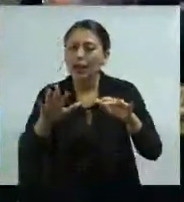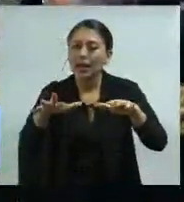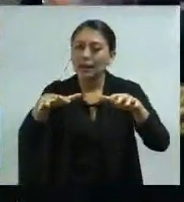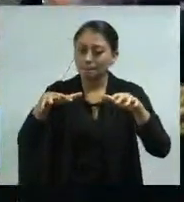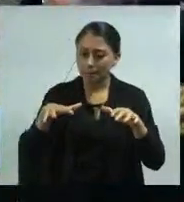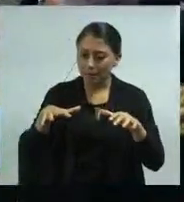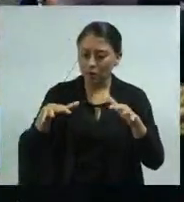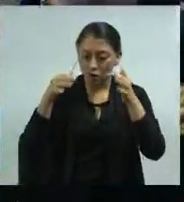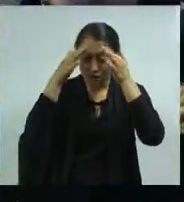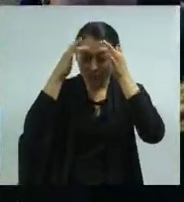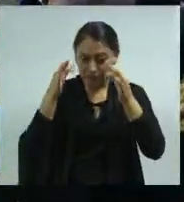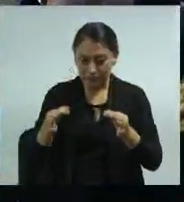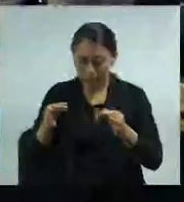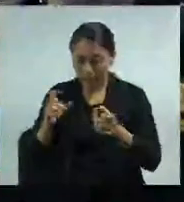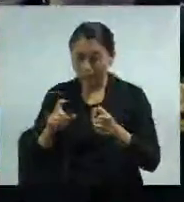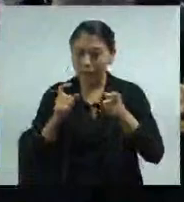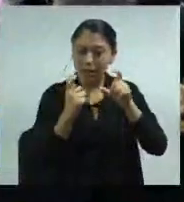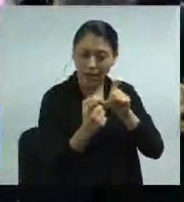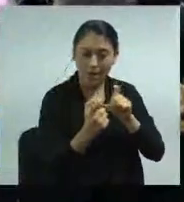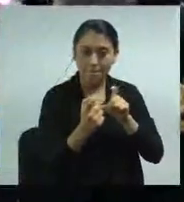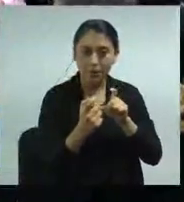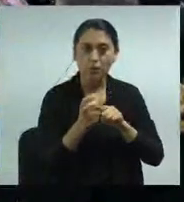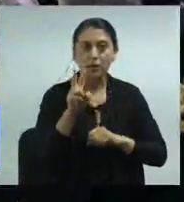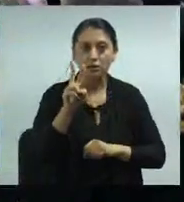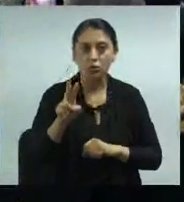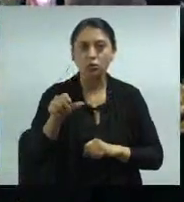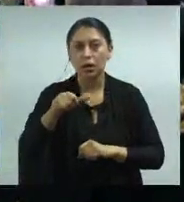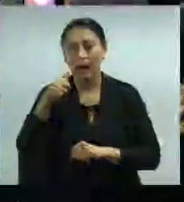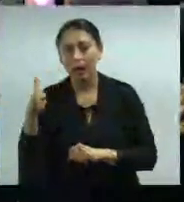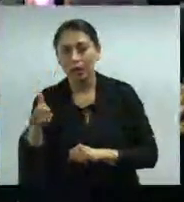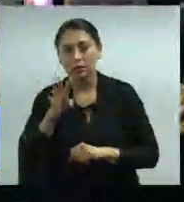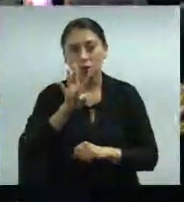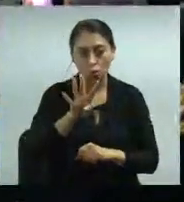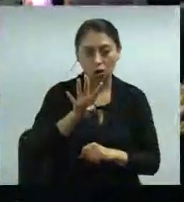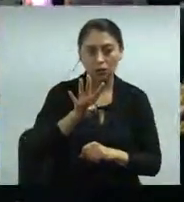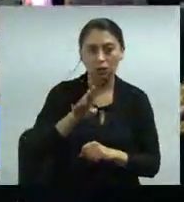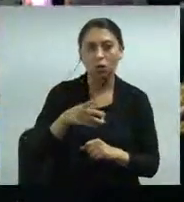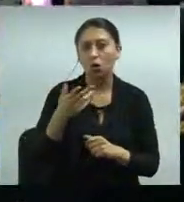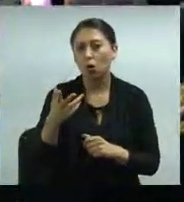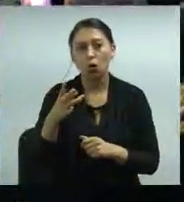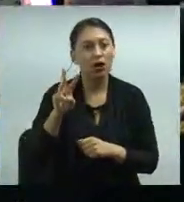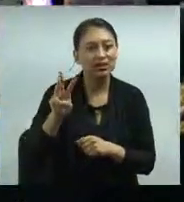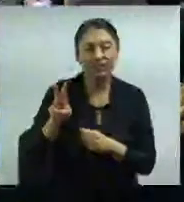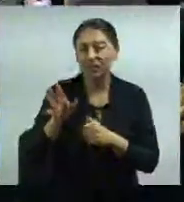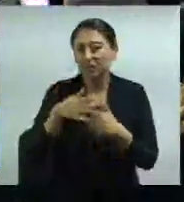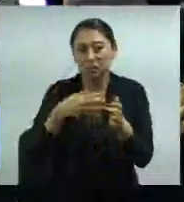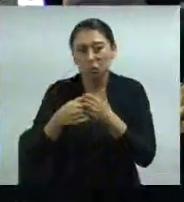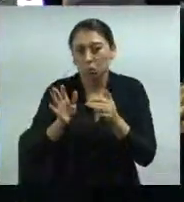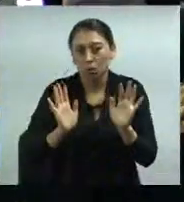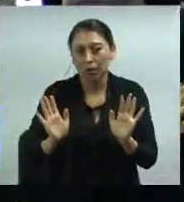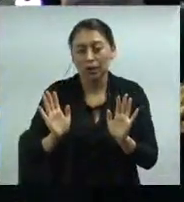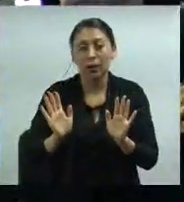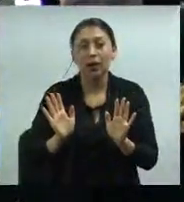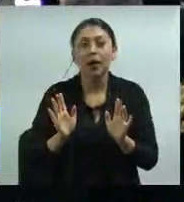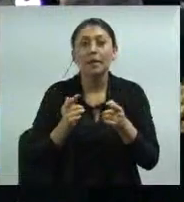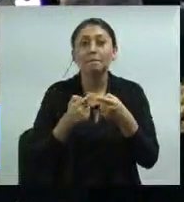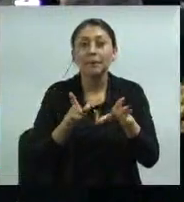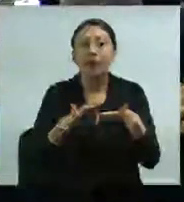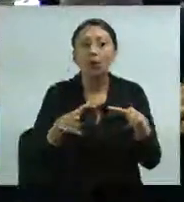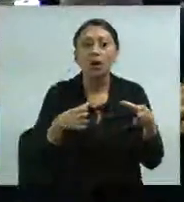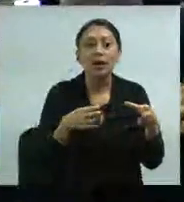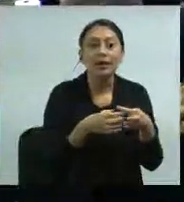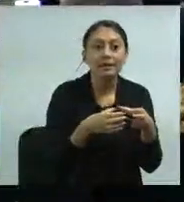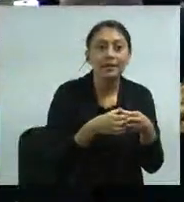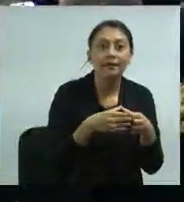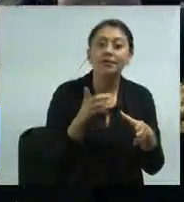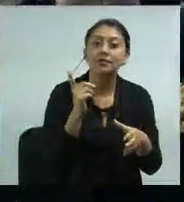es el cambio de horario de las 2 a las 4. Así es. O a las 3 a la hora que se disponga el pleno. Pero la de jefes de bloque ya quedó